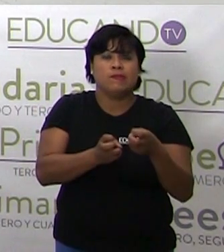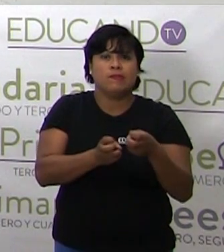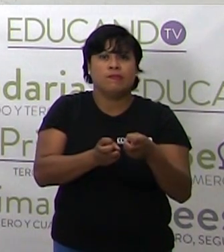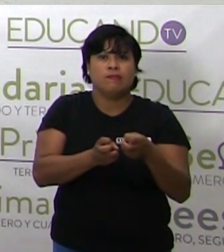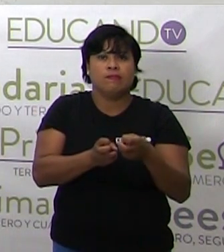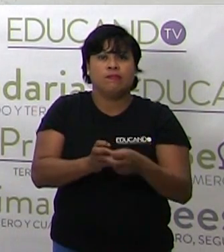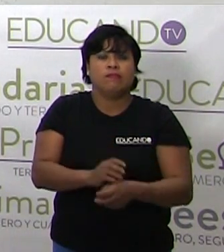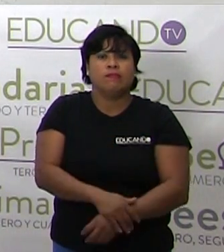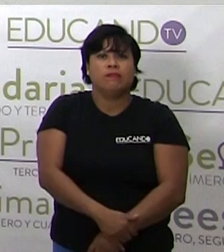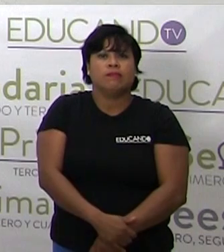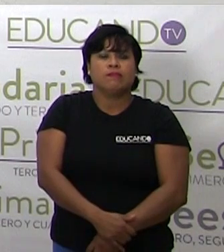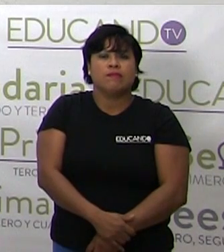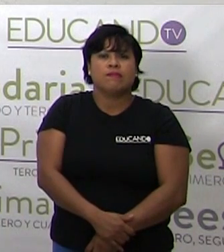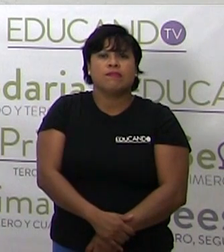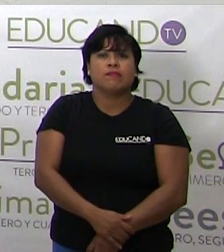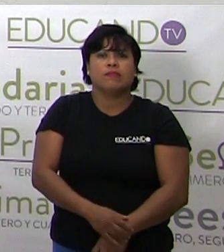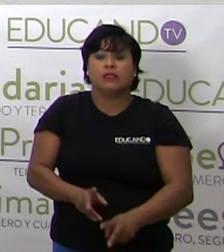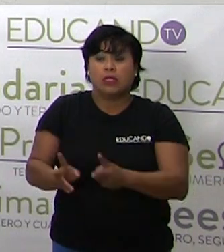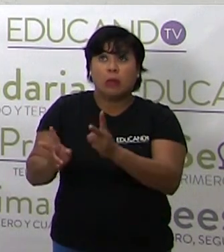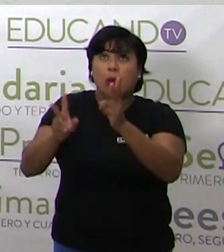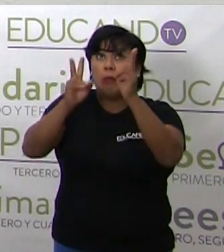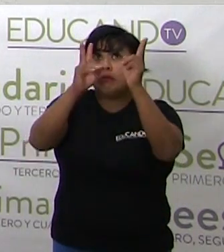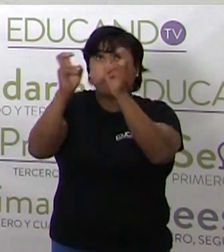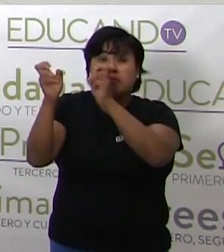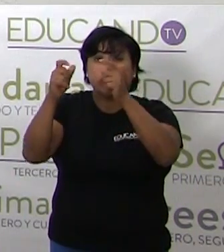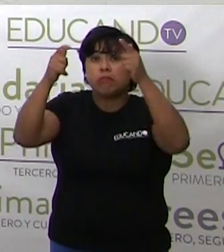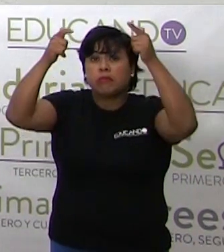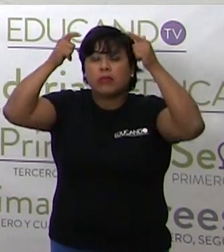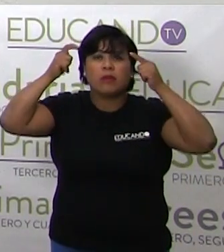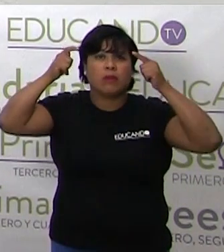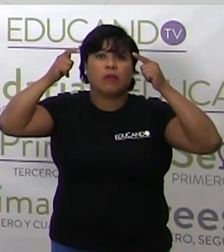robado la corona.